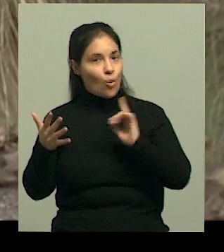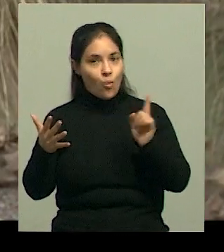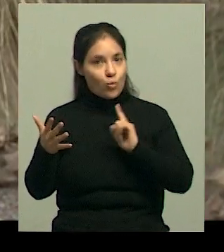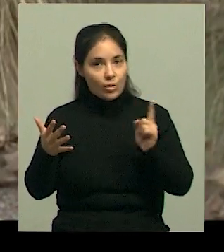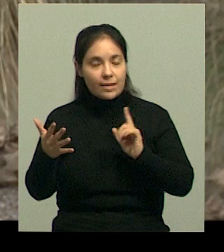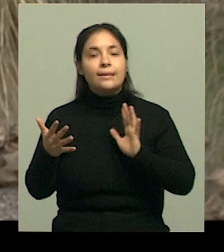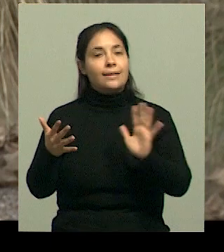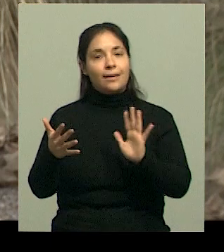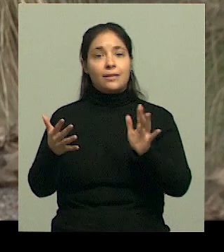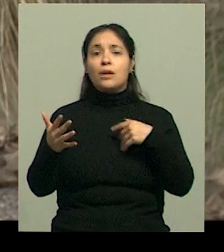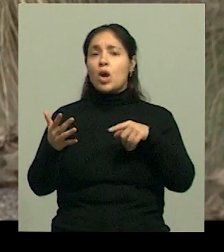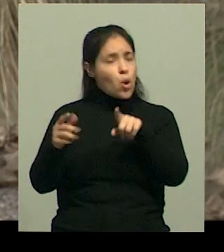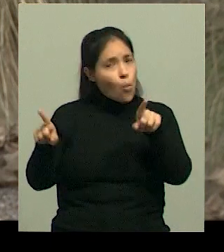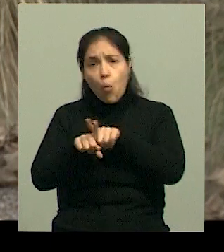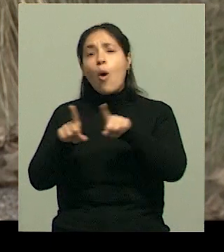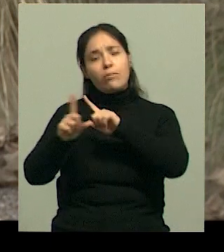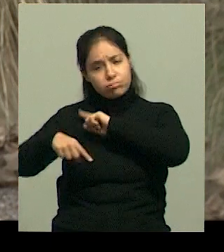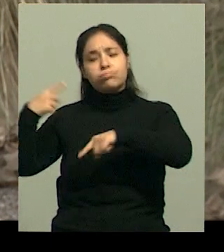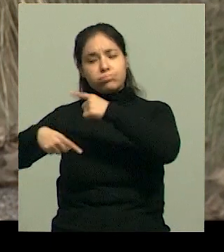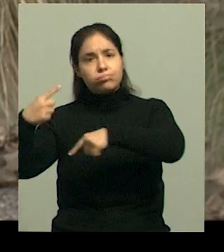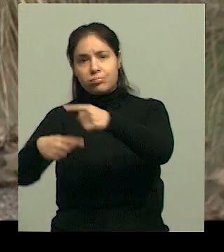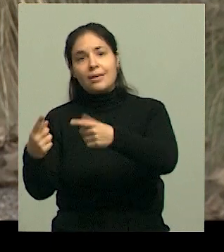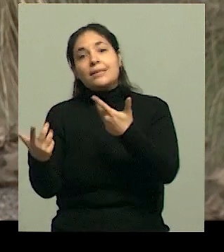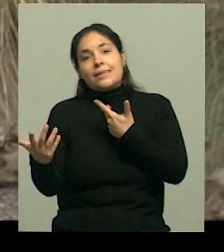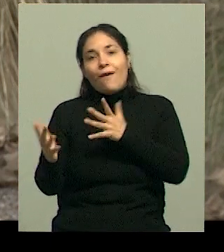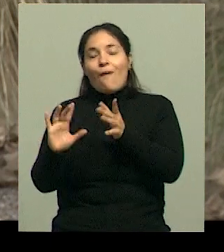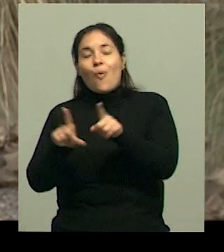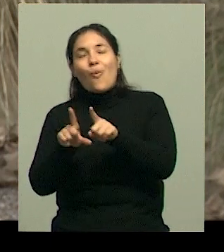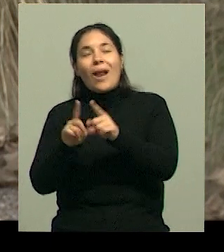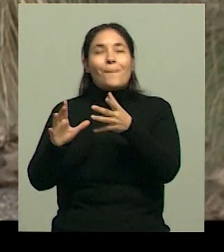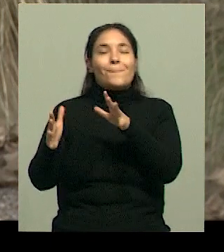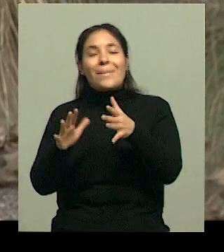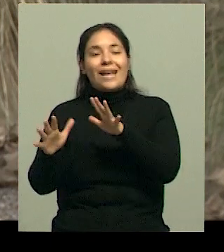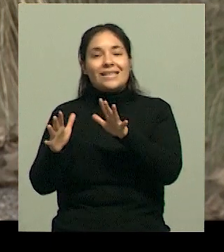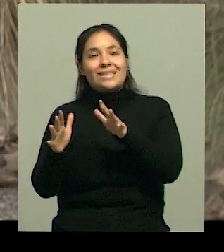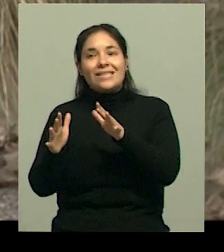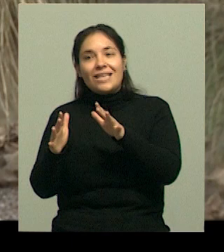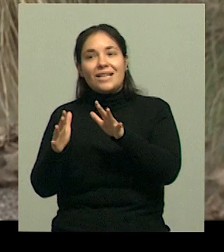haciendo ese tipo de trabajos. Se hacían, pero digamos como más